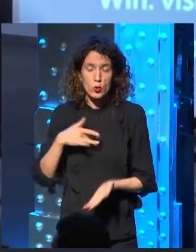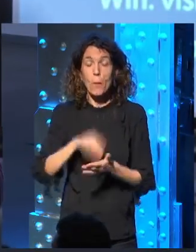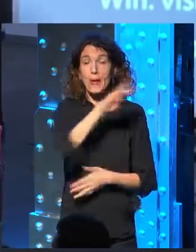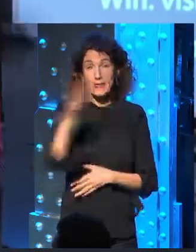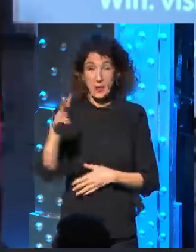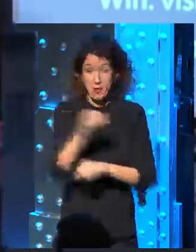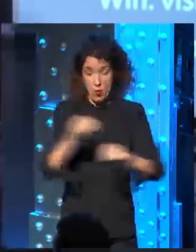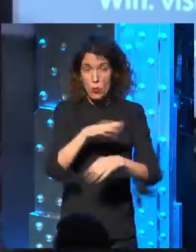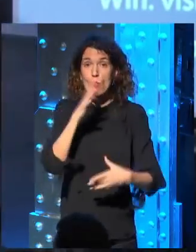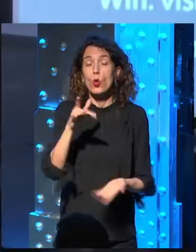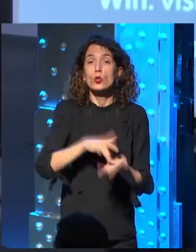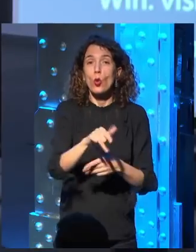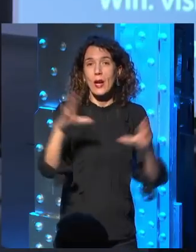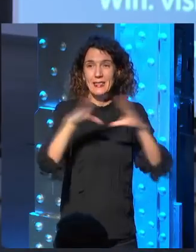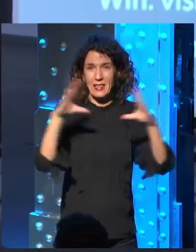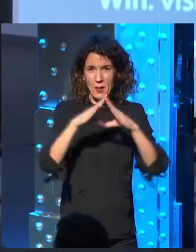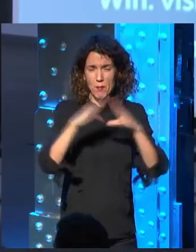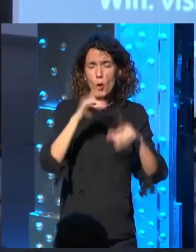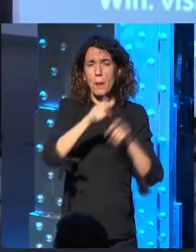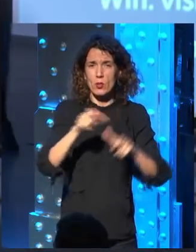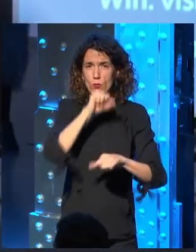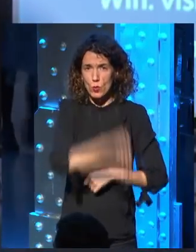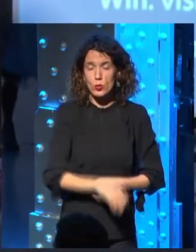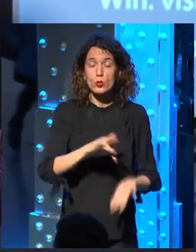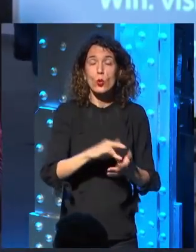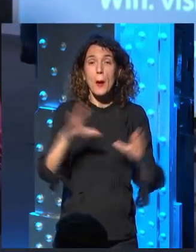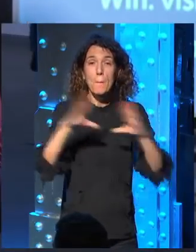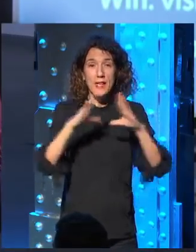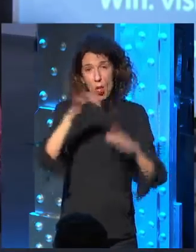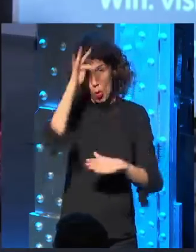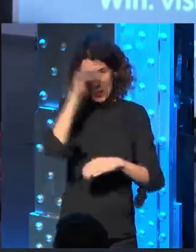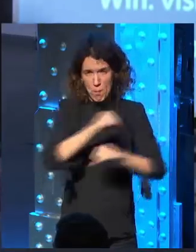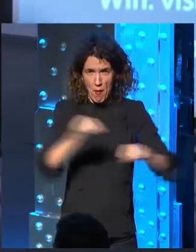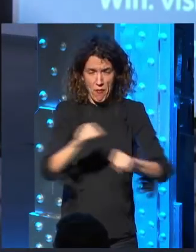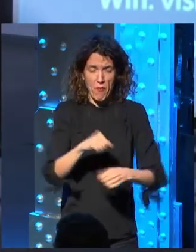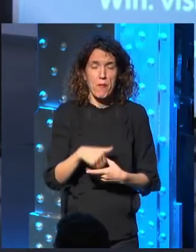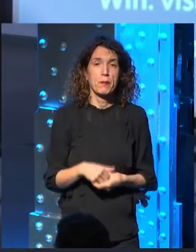23 muertos por la explosión de una bomba en un templo repleto de fieles durante la misa del domingo.